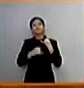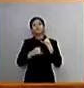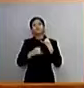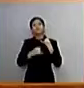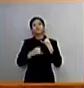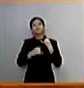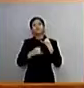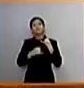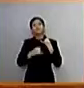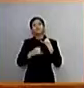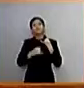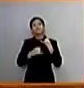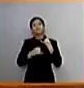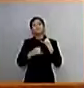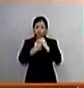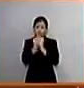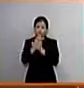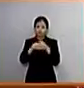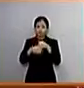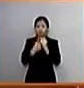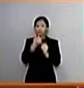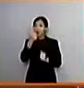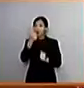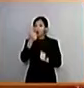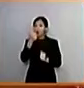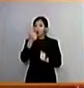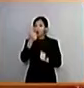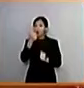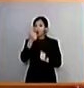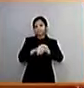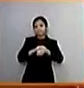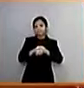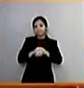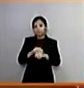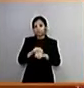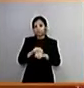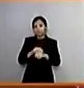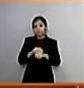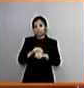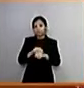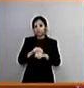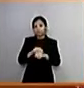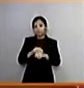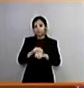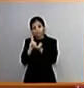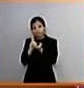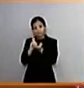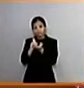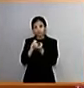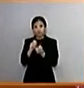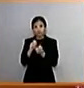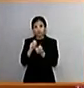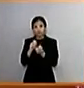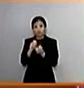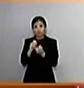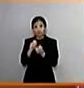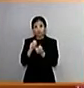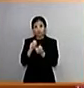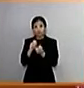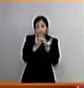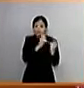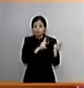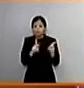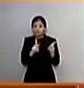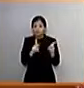recuerdo lavar sus manos con agua y con jabón constantemente. Evite el aglomeramiento de personas y quédese en casa. Juega, juega, que